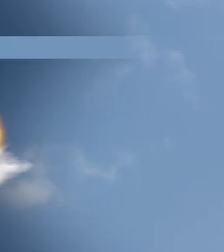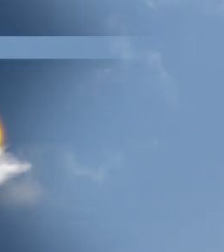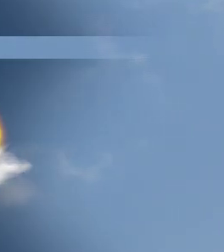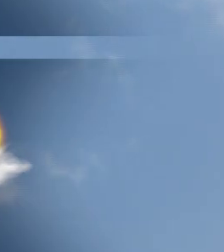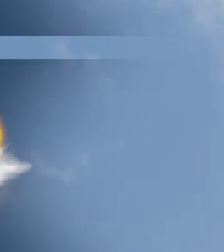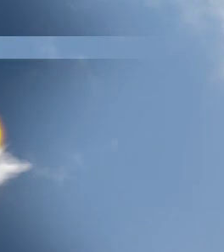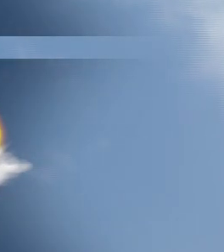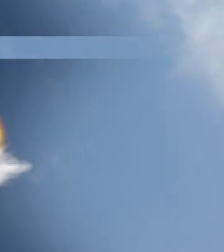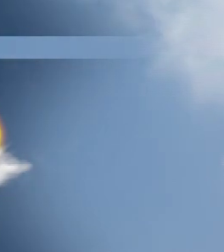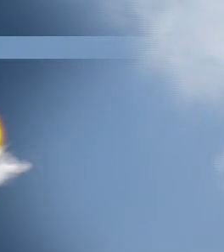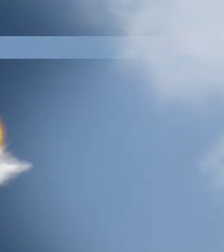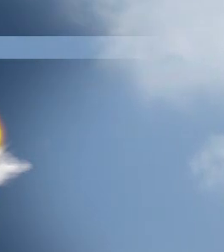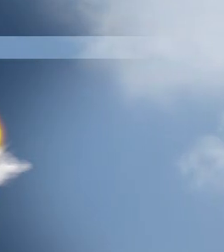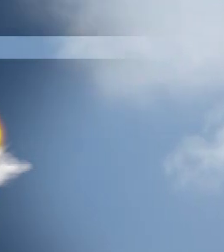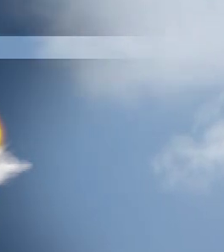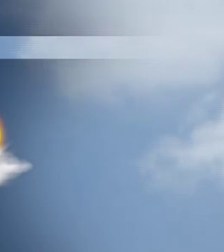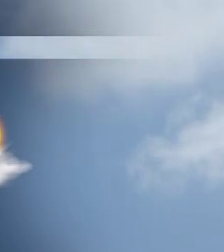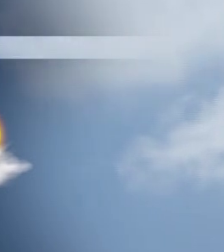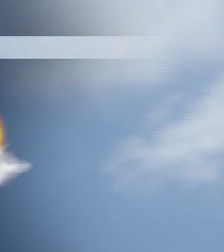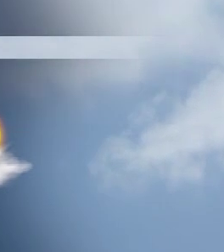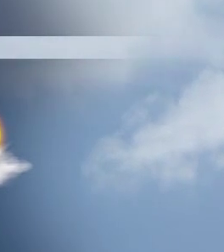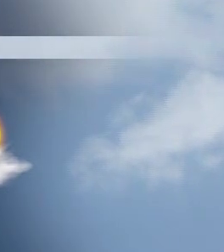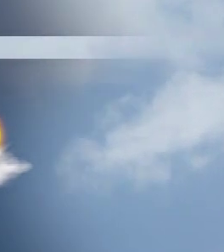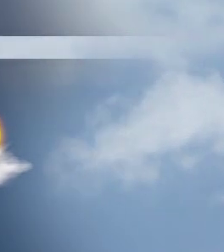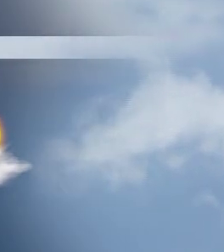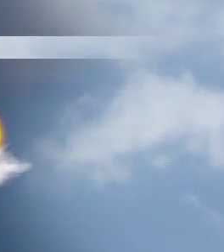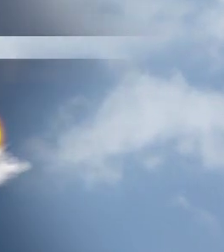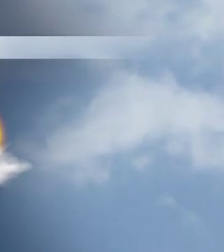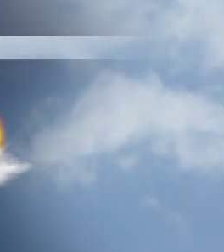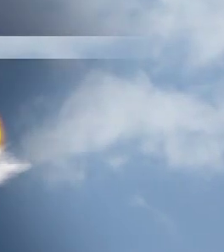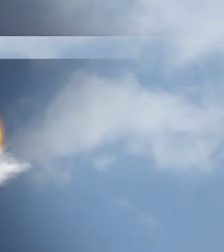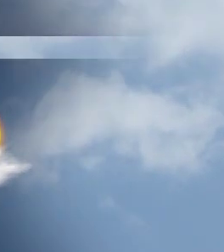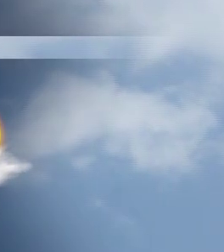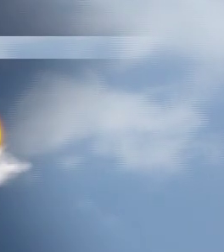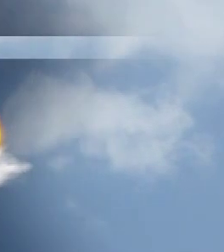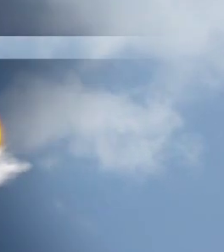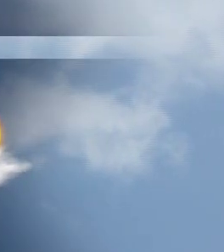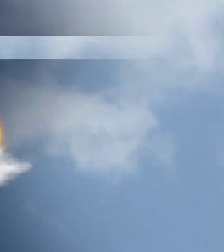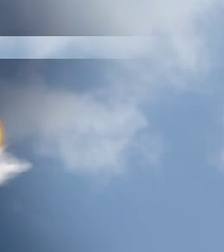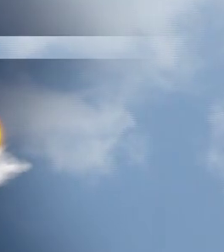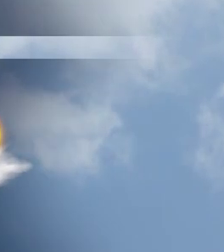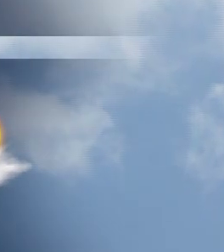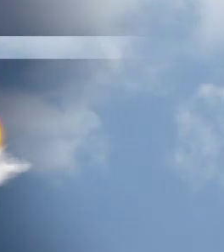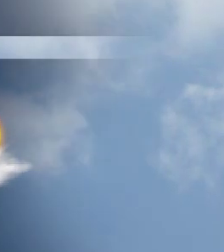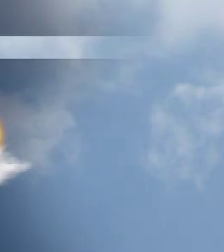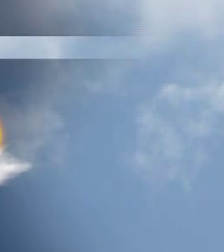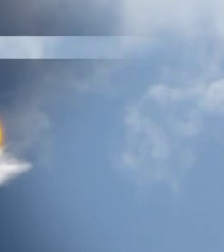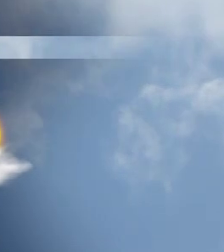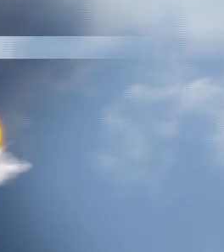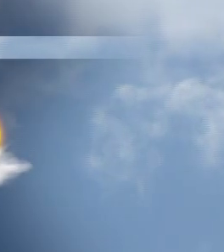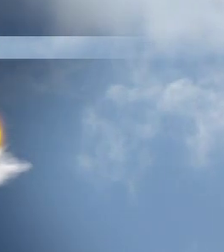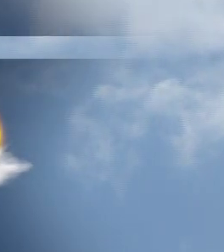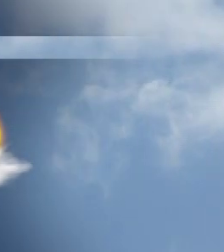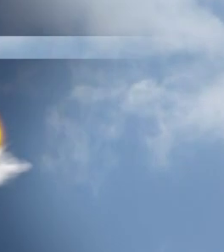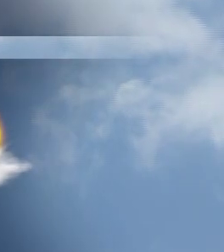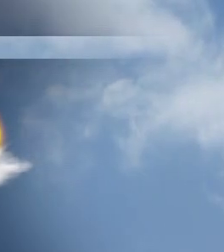Servicio Meteorológico Nacional? Para este martes sigue el frío, parcialmente nublado, 8 la mínima, 14 la máxima. Para el miércoles, mayormente